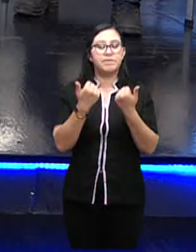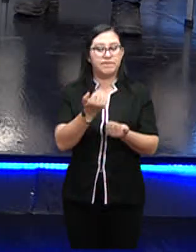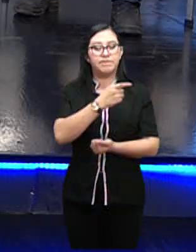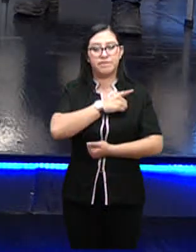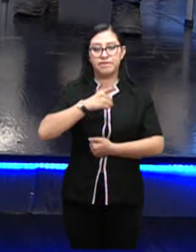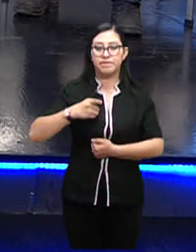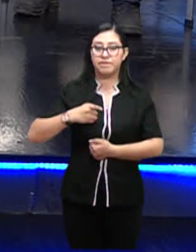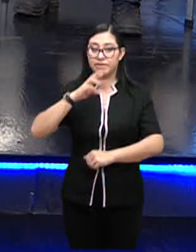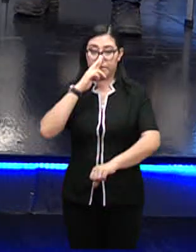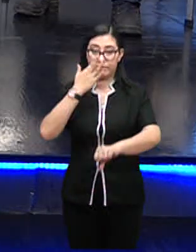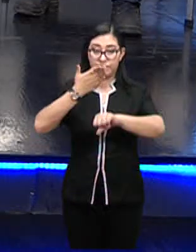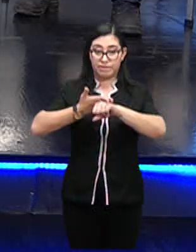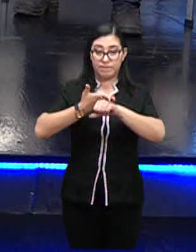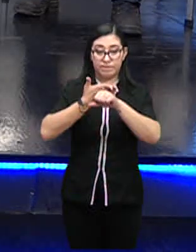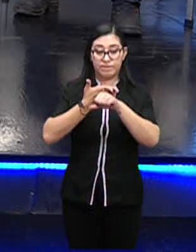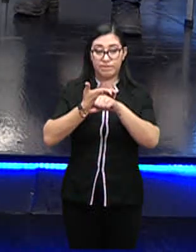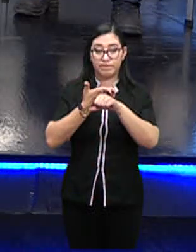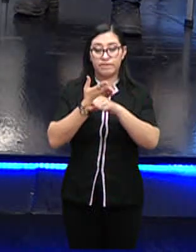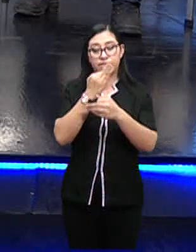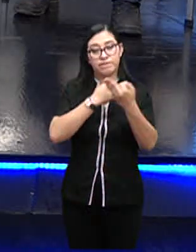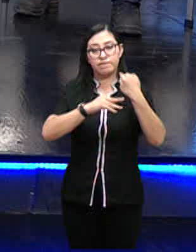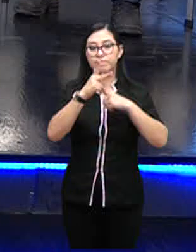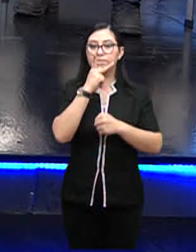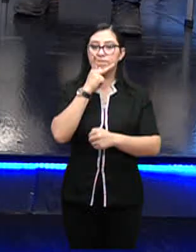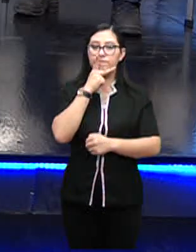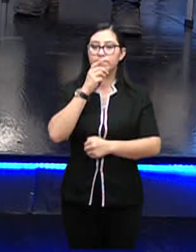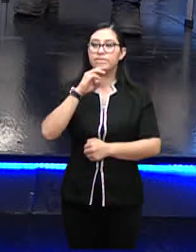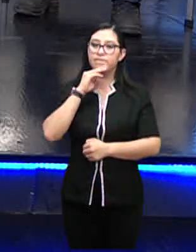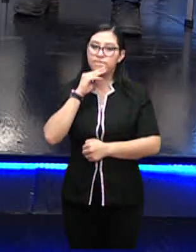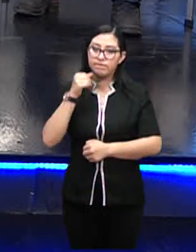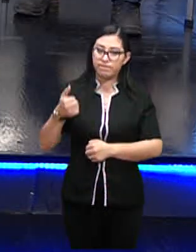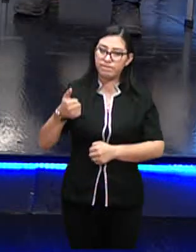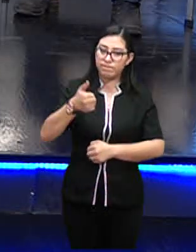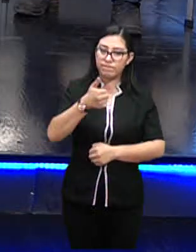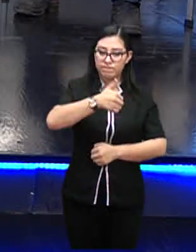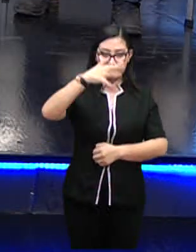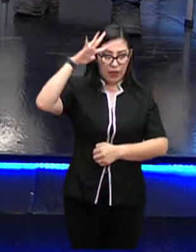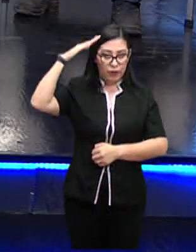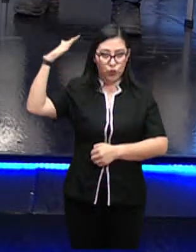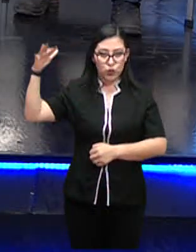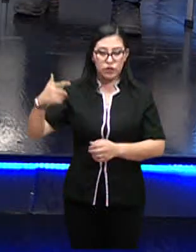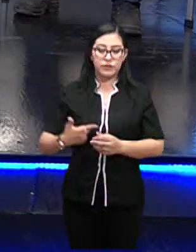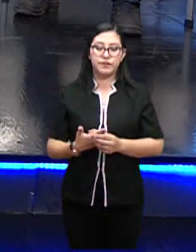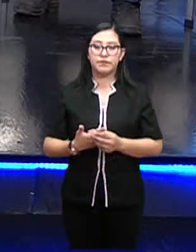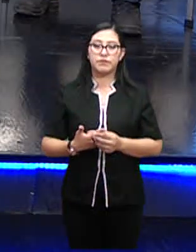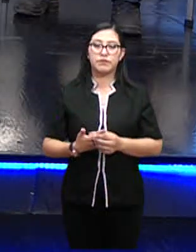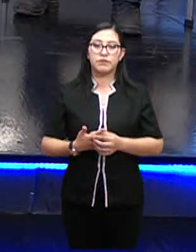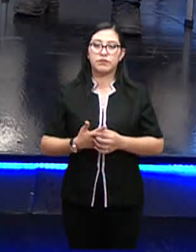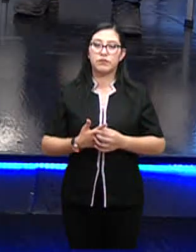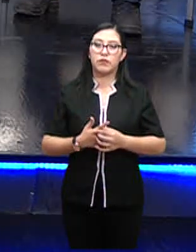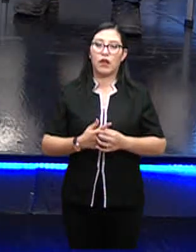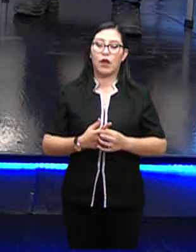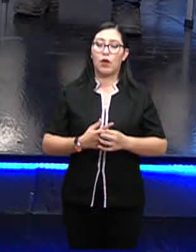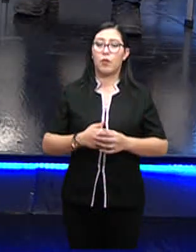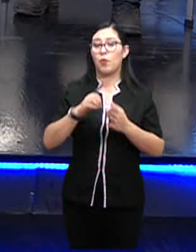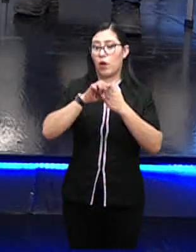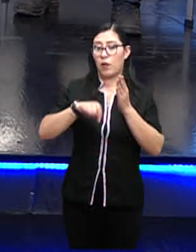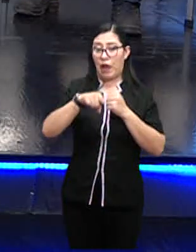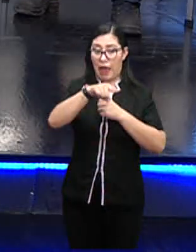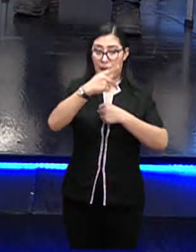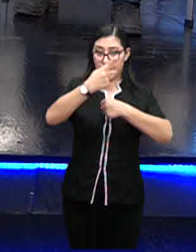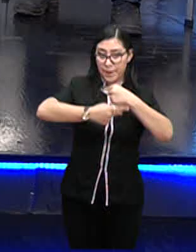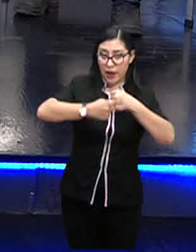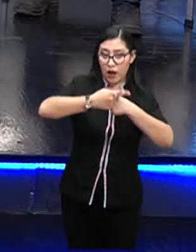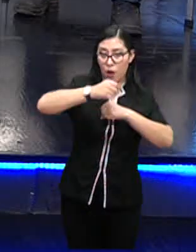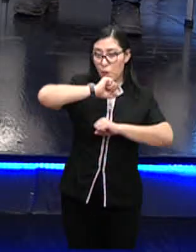la responsabilidad que deben tener los padres de familia, las personas adultas, de decir este producto es riesgoso, este producto es